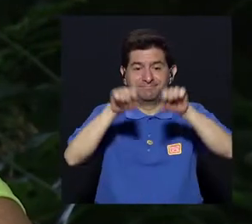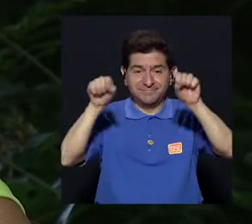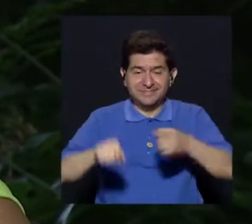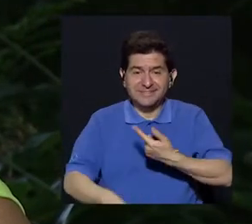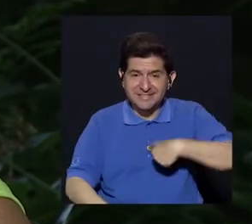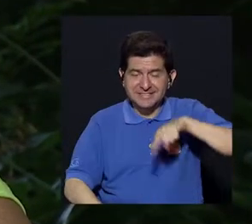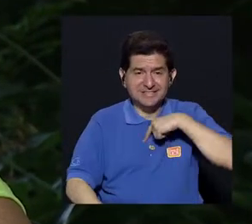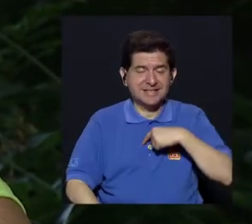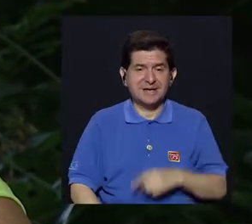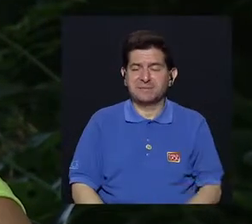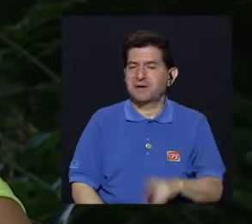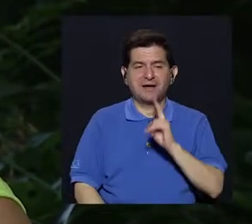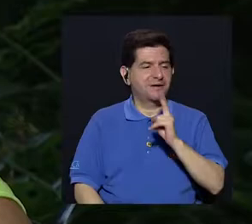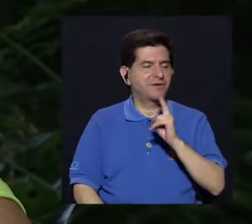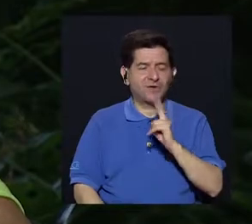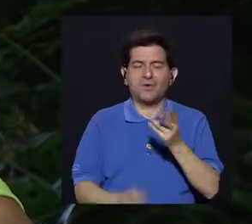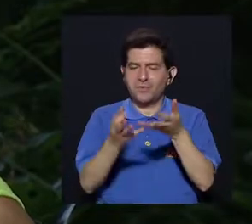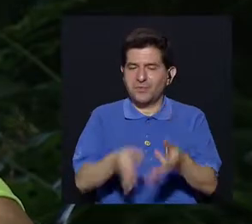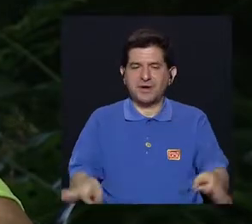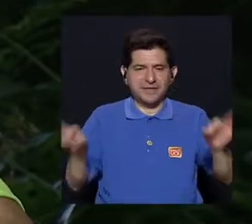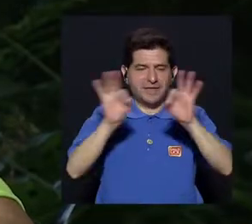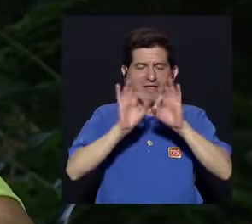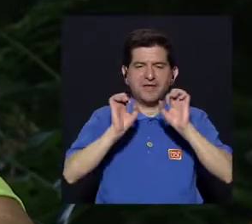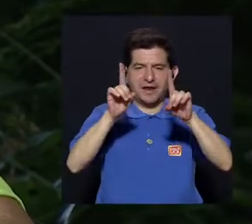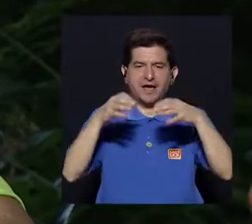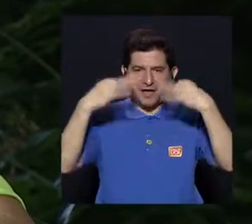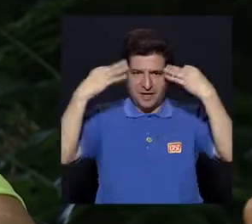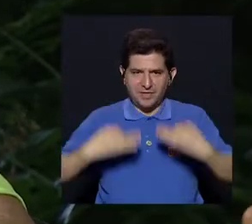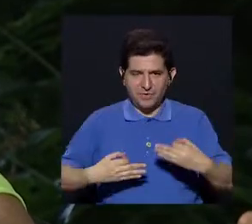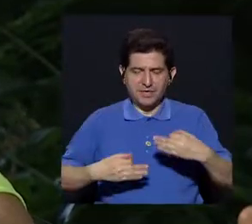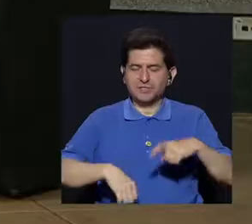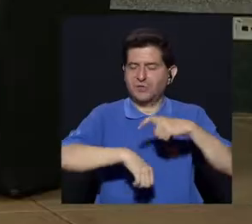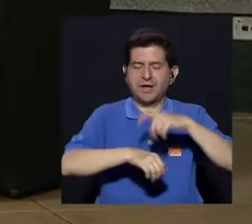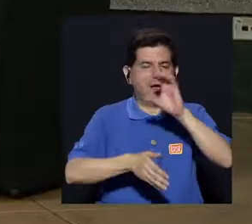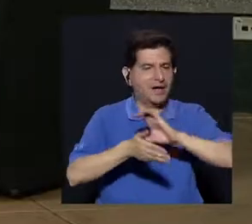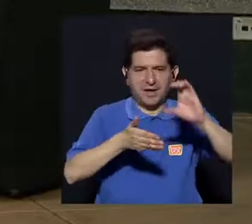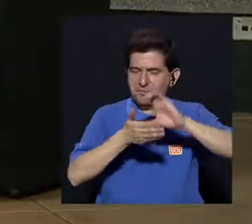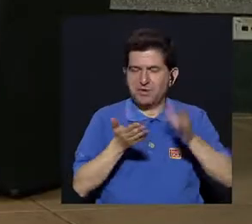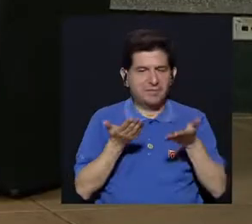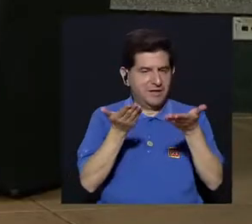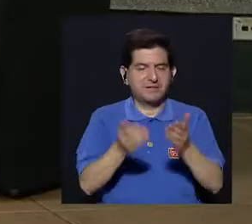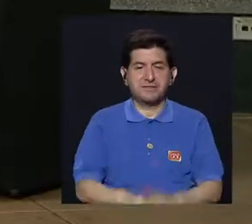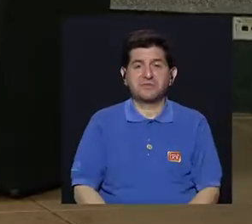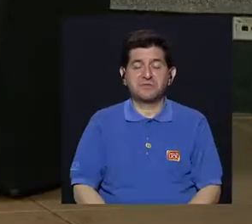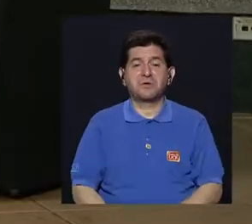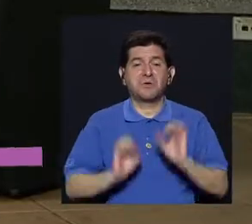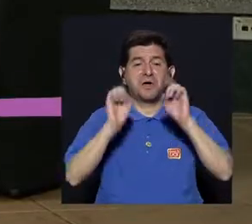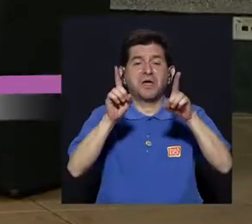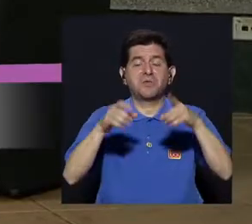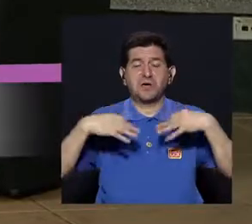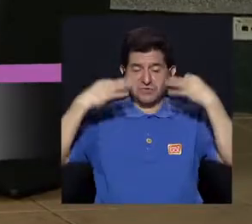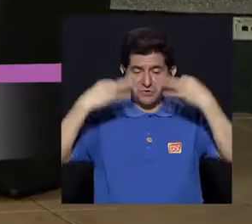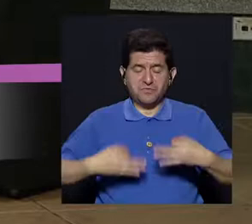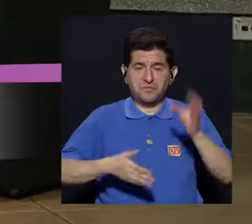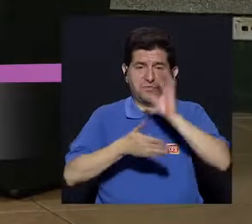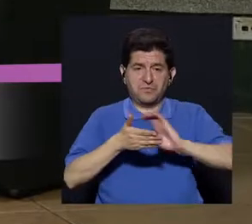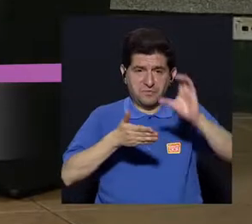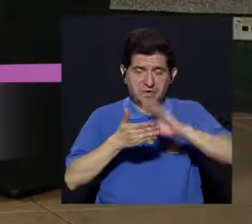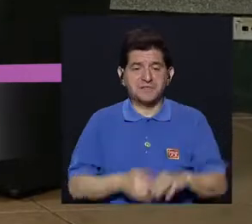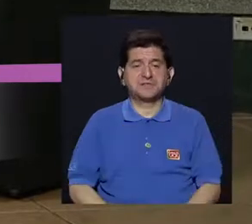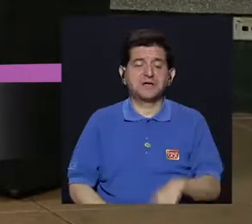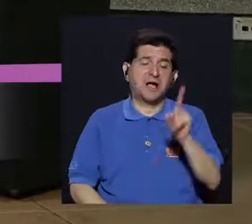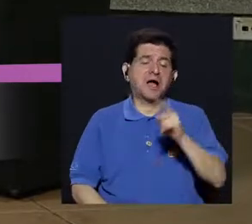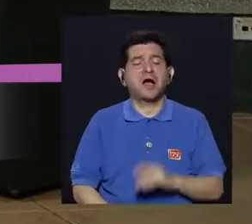sistema no le da la real importancia a la educación física en el colegio. Entonces la educación física en el colegio sigue siendo